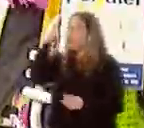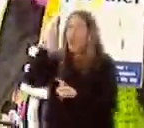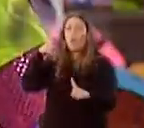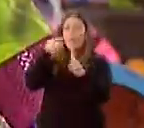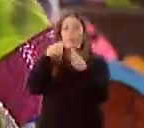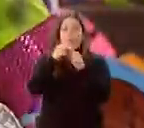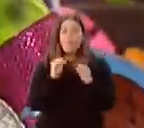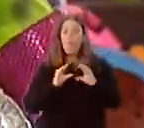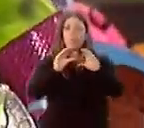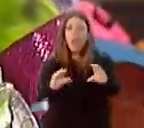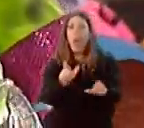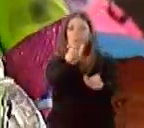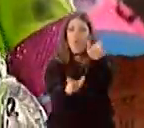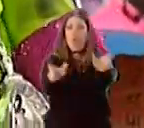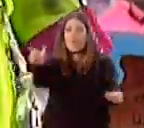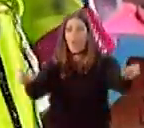y